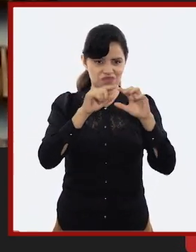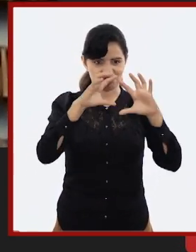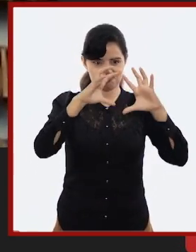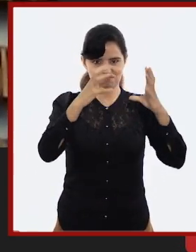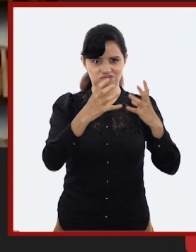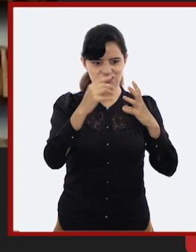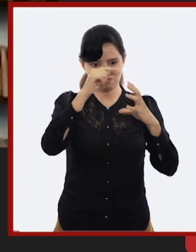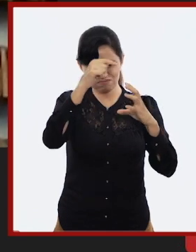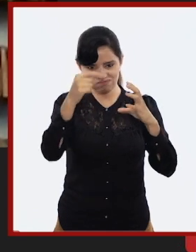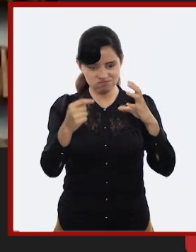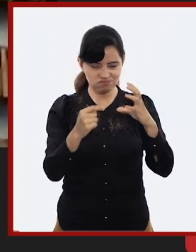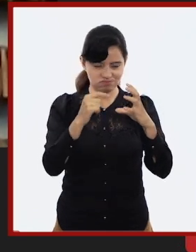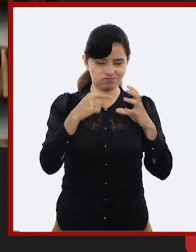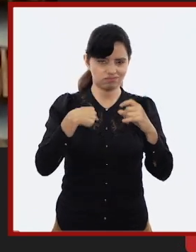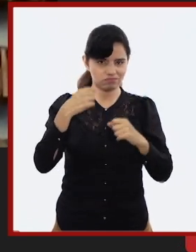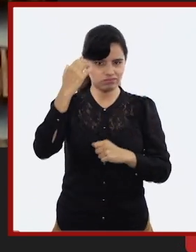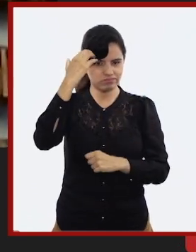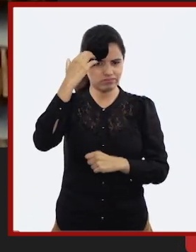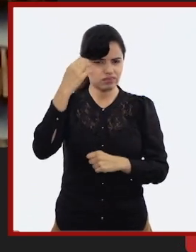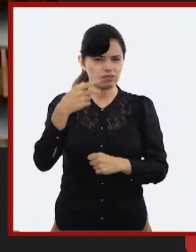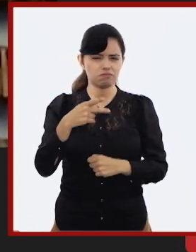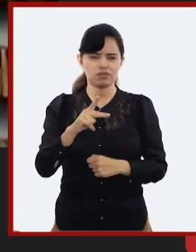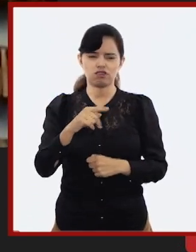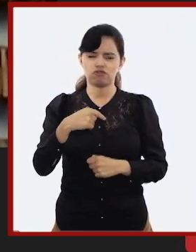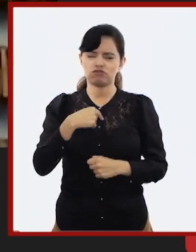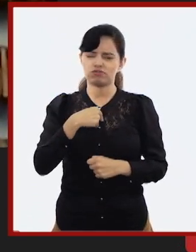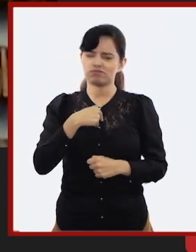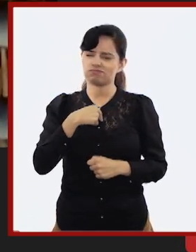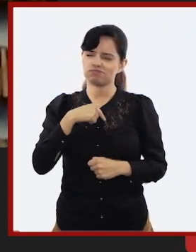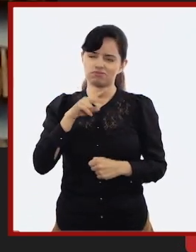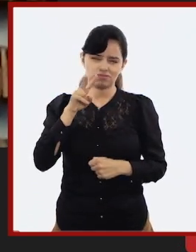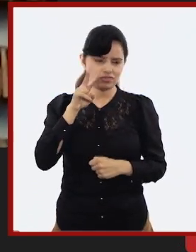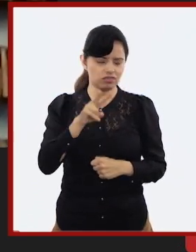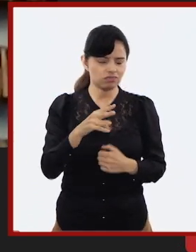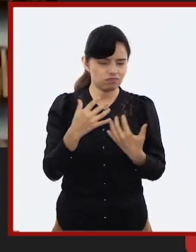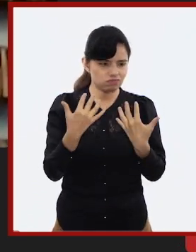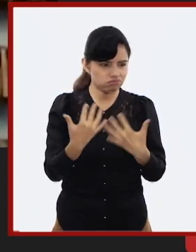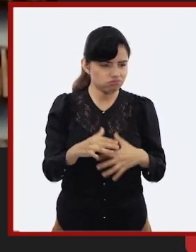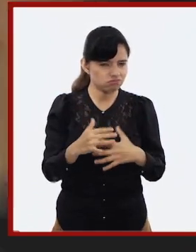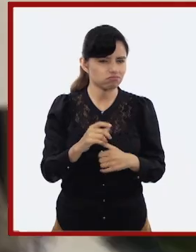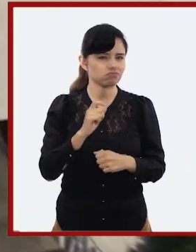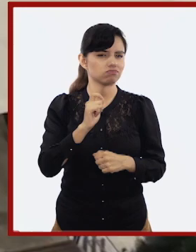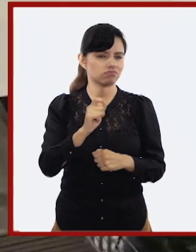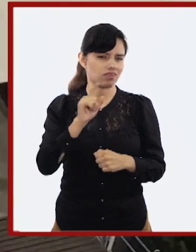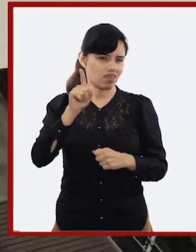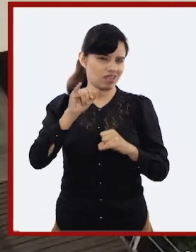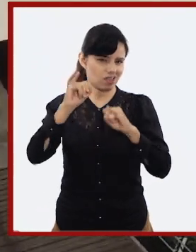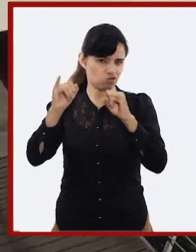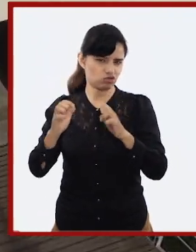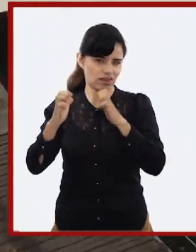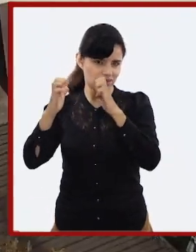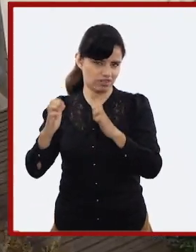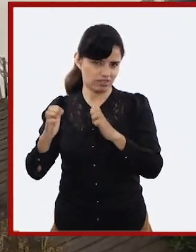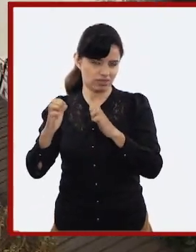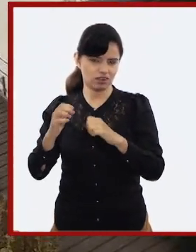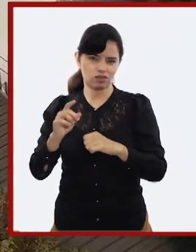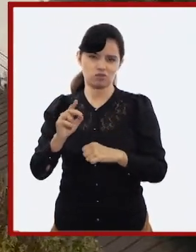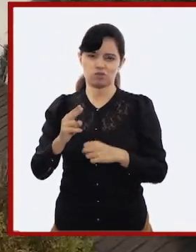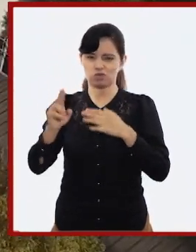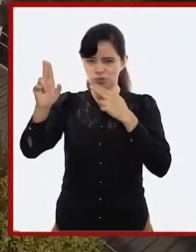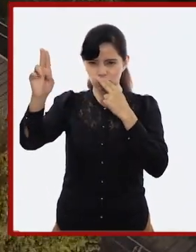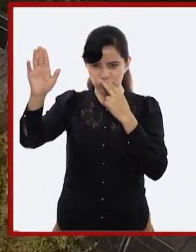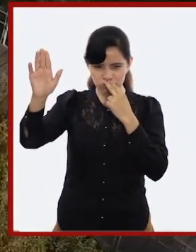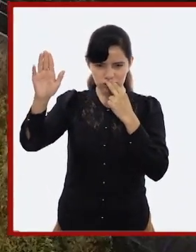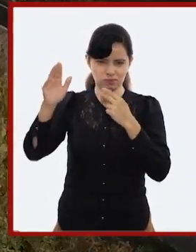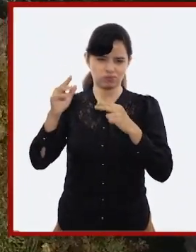continentes, pero el museo que me impactó más fue el del Holocausto en Jerusalén,